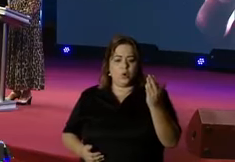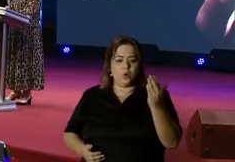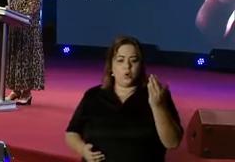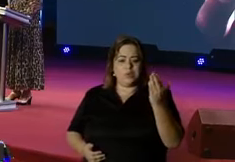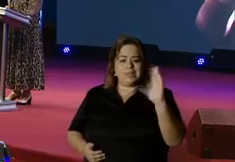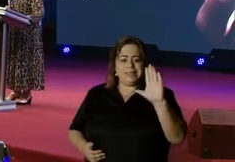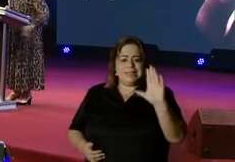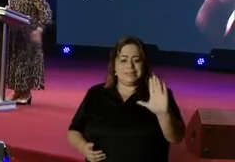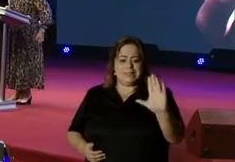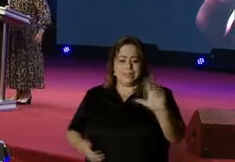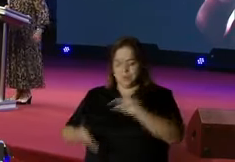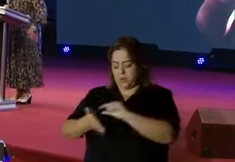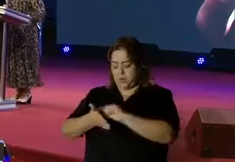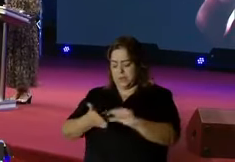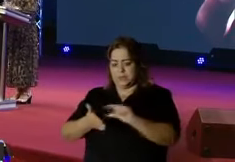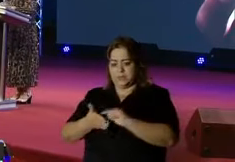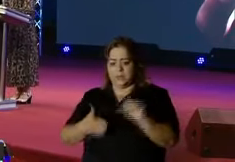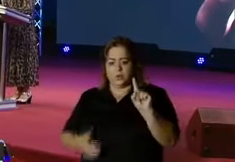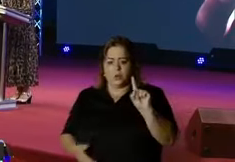Desde